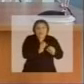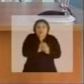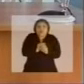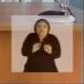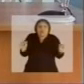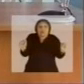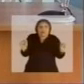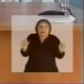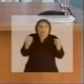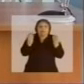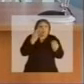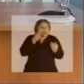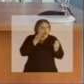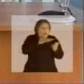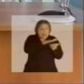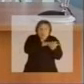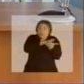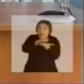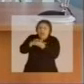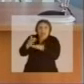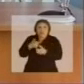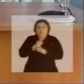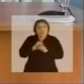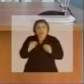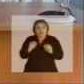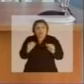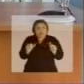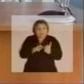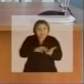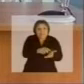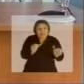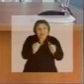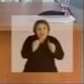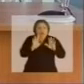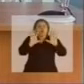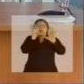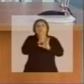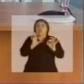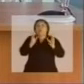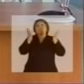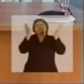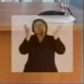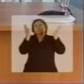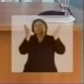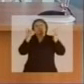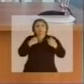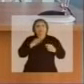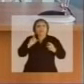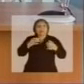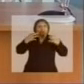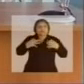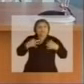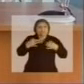atender problemas que estaban en la base de la sociedad, porque tal vez no hemos sido